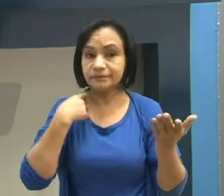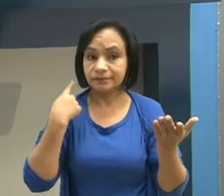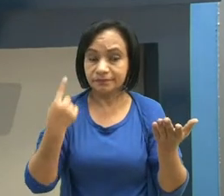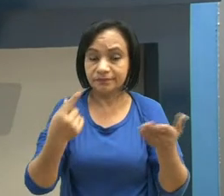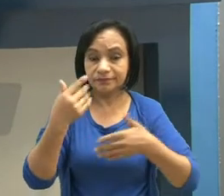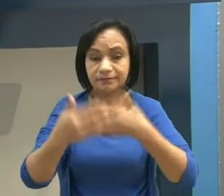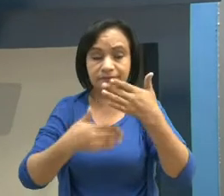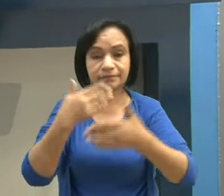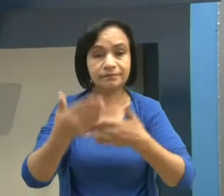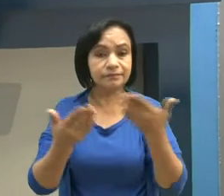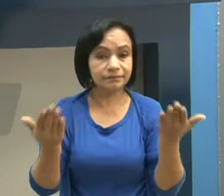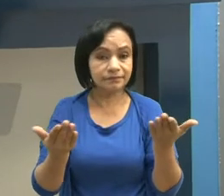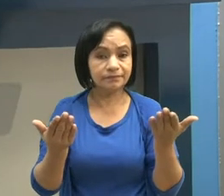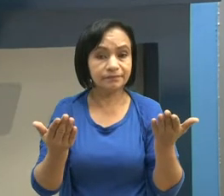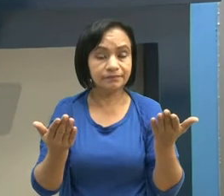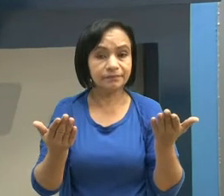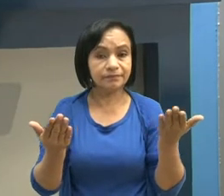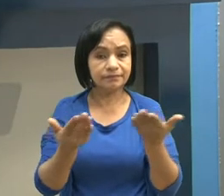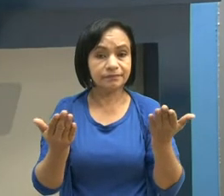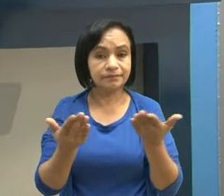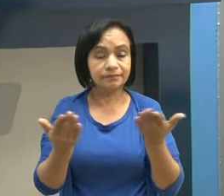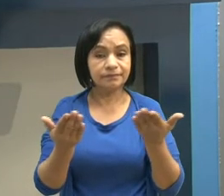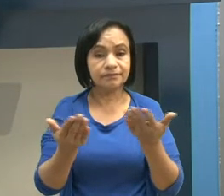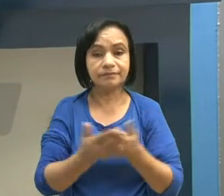es un proceso muy